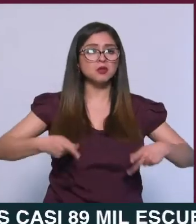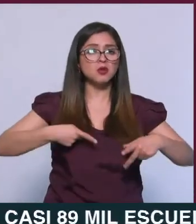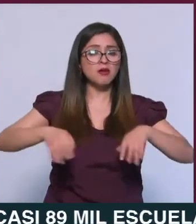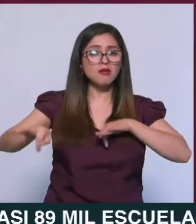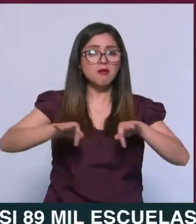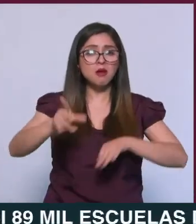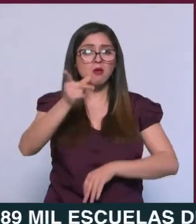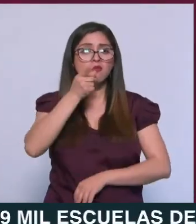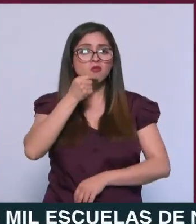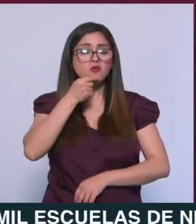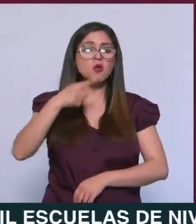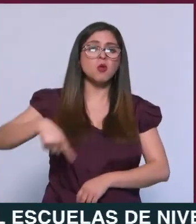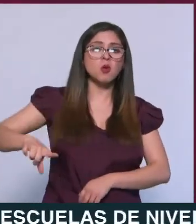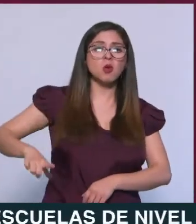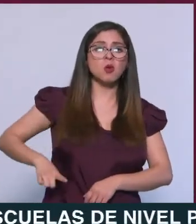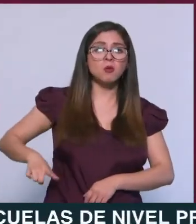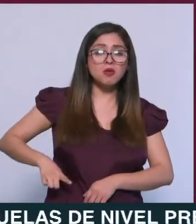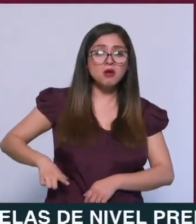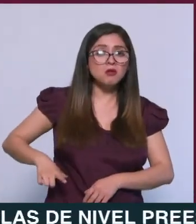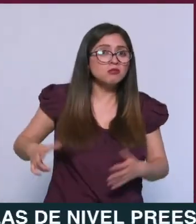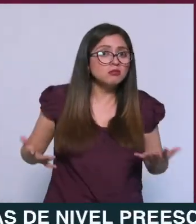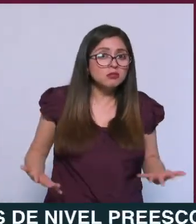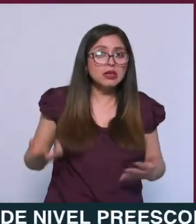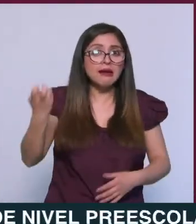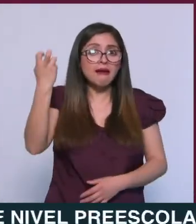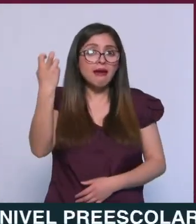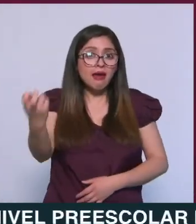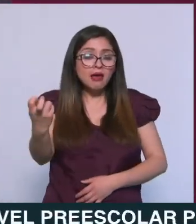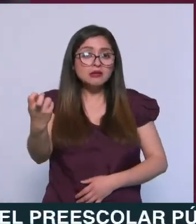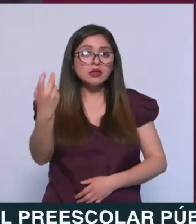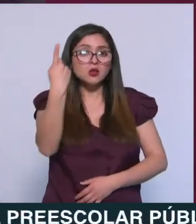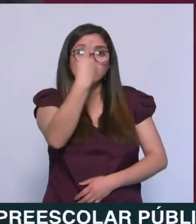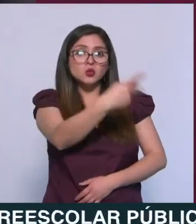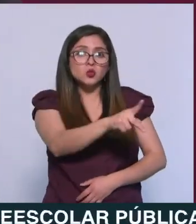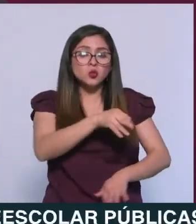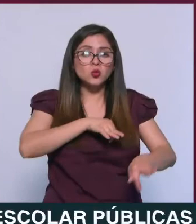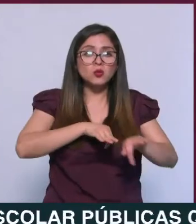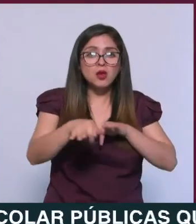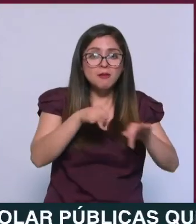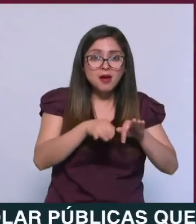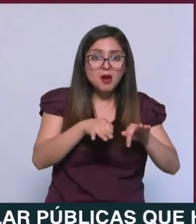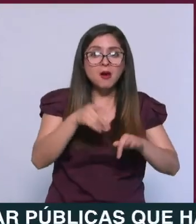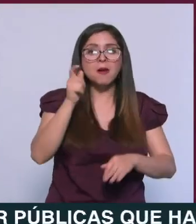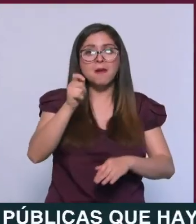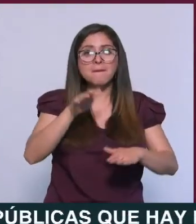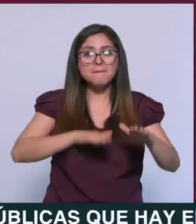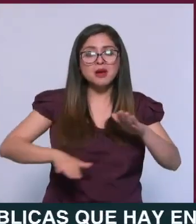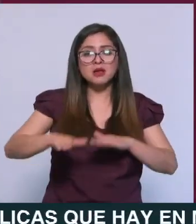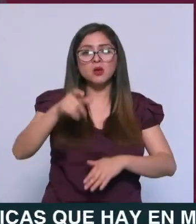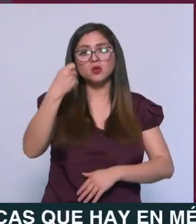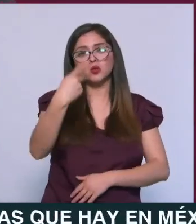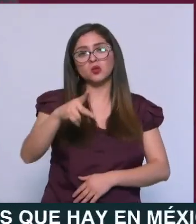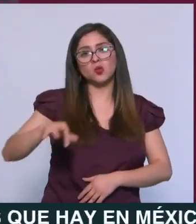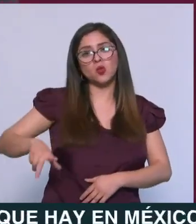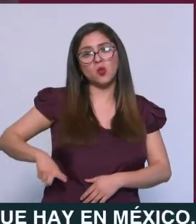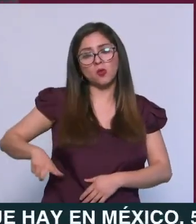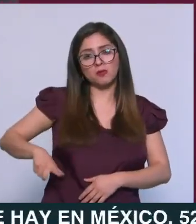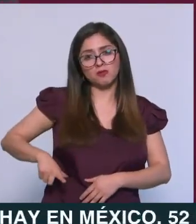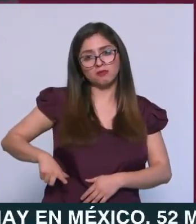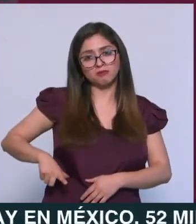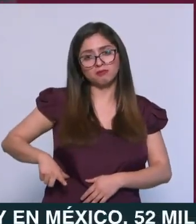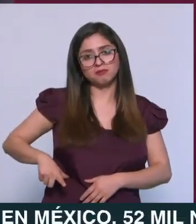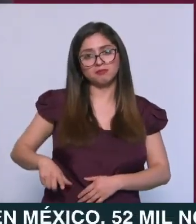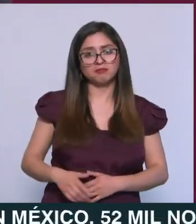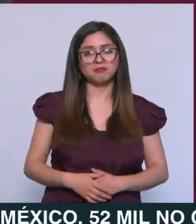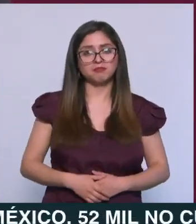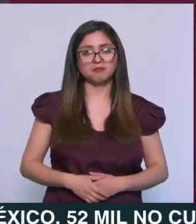que es la función principal o una de las funciones básicas del gobierno,